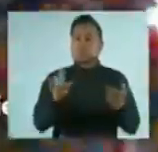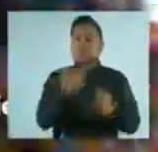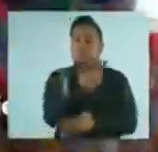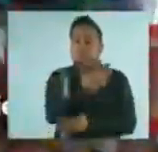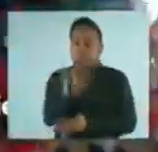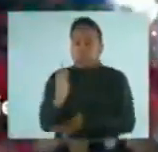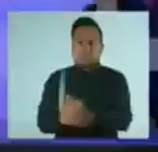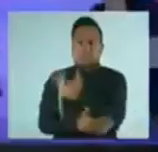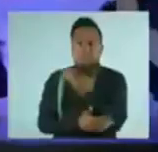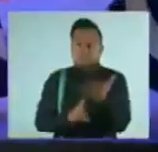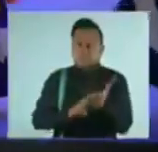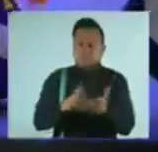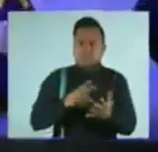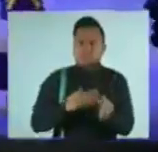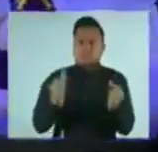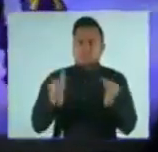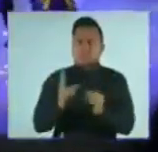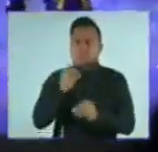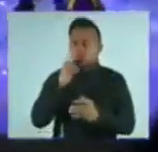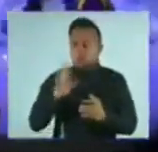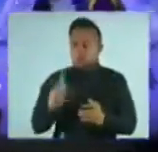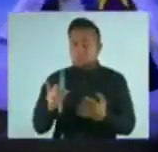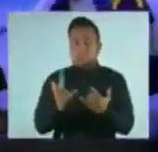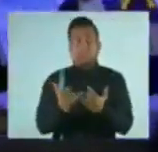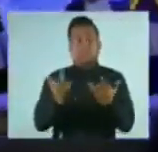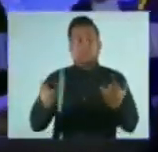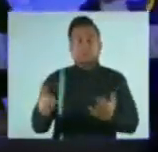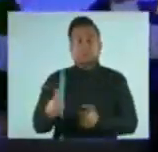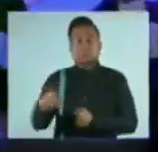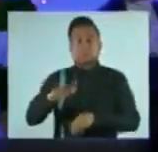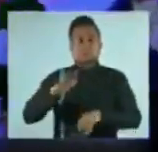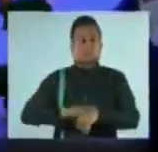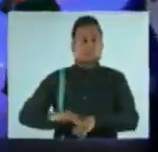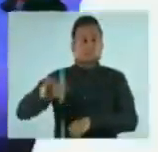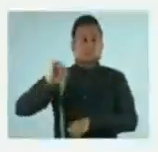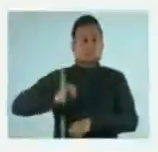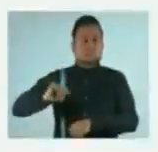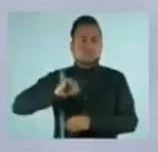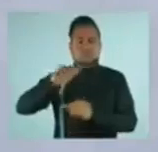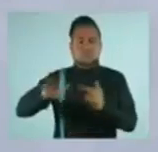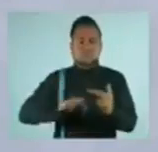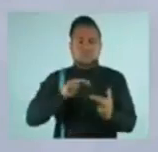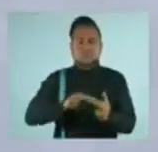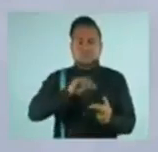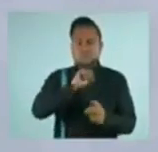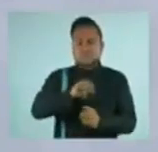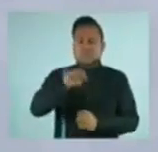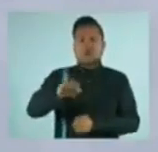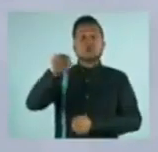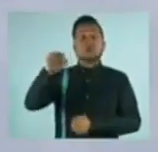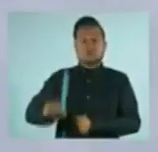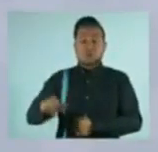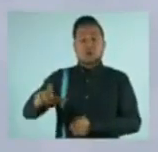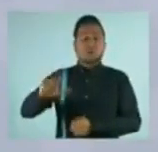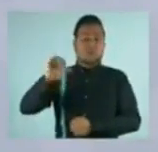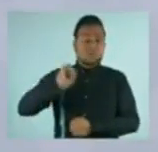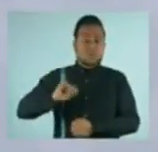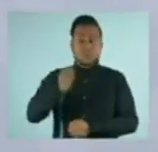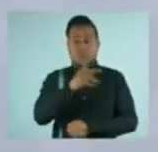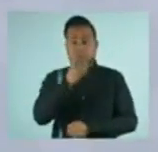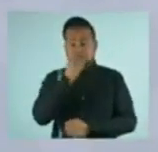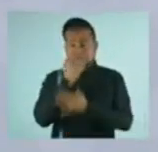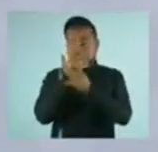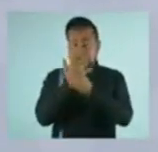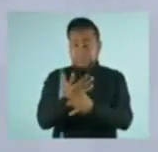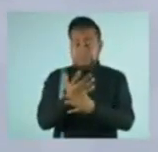un pueblo que tiene historia. Es uno de los pueblos más antiguos de la región Sierra Sur. Algunos dicen que